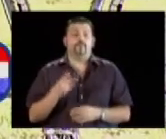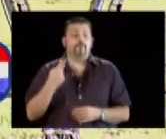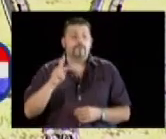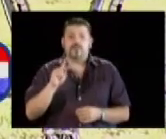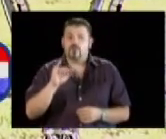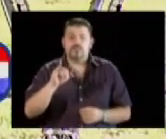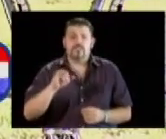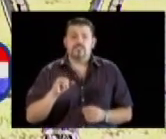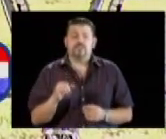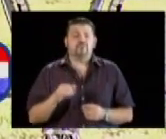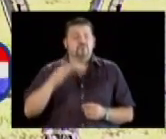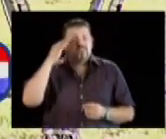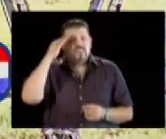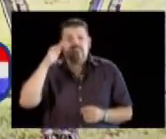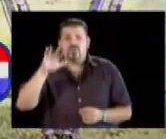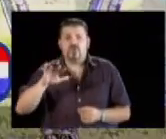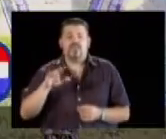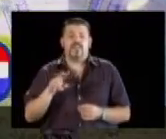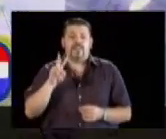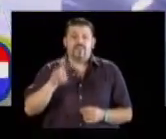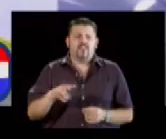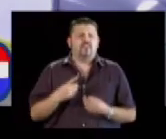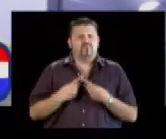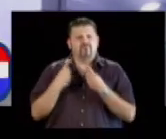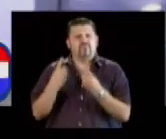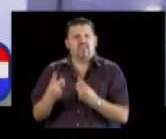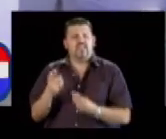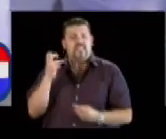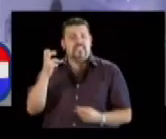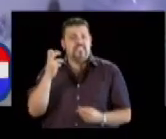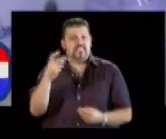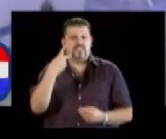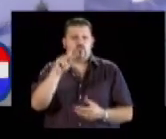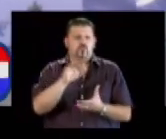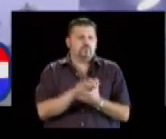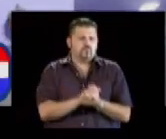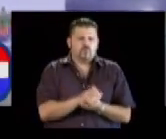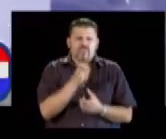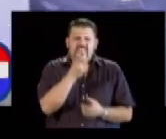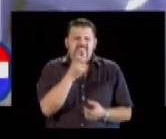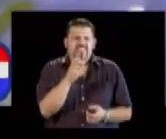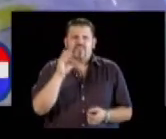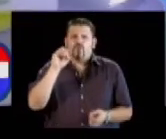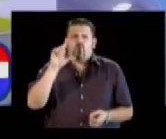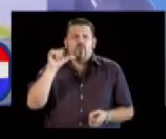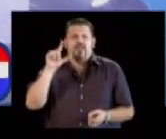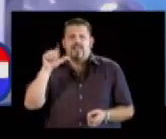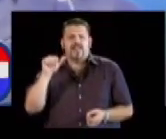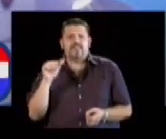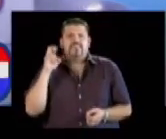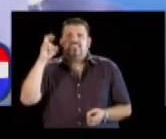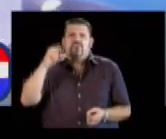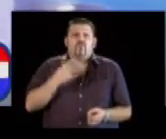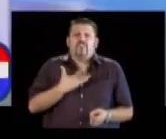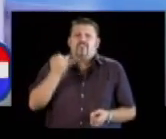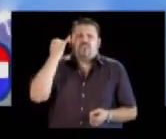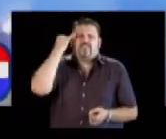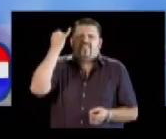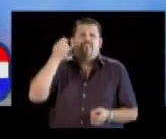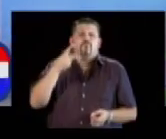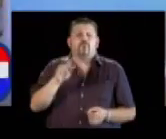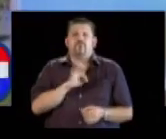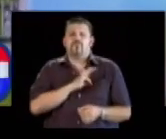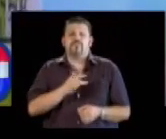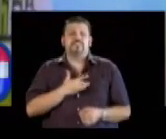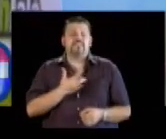Pero sí, señoras, denle a su marido Power y Olala. No tienen idea, y como les decía rato, no va a ser sonrisa, va a ser carcajada, y